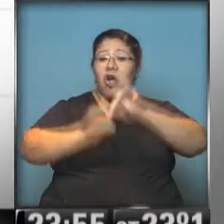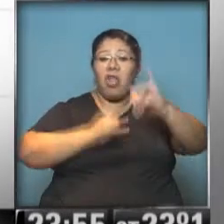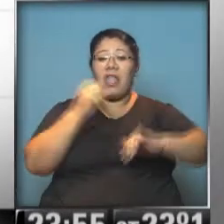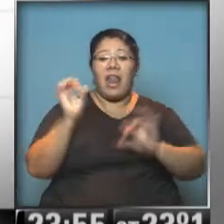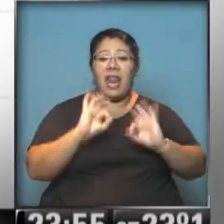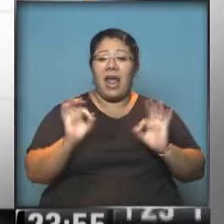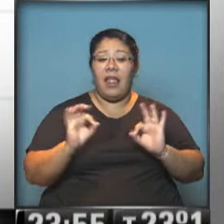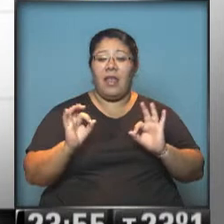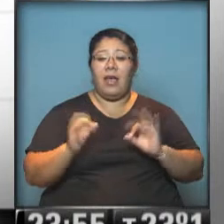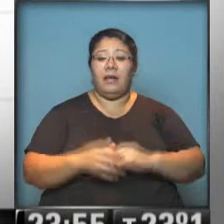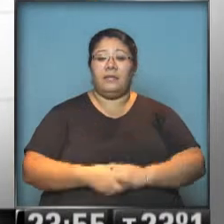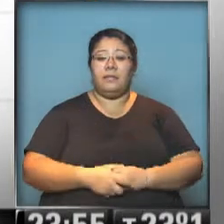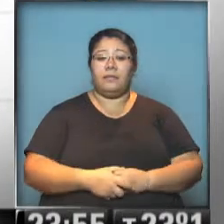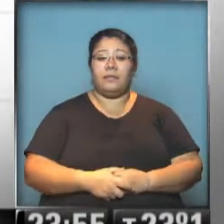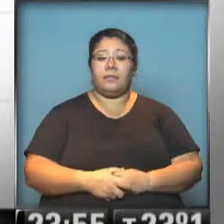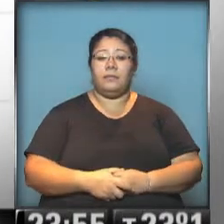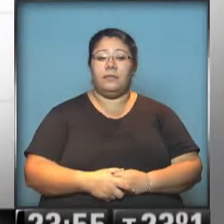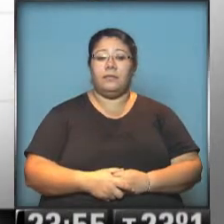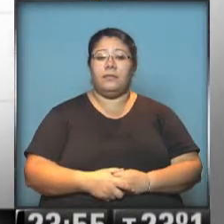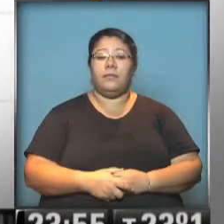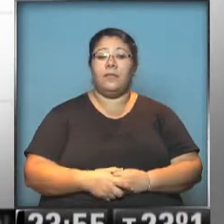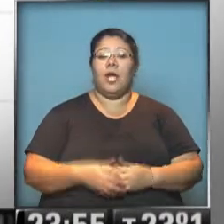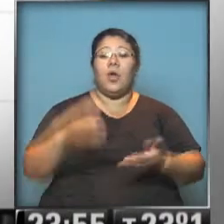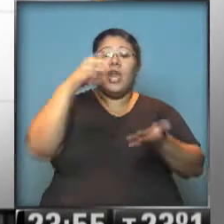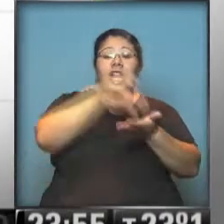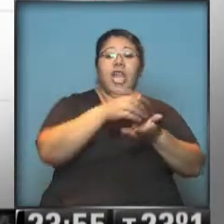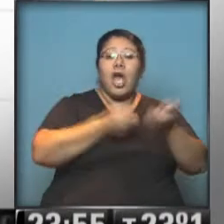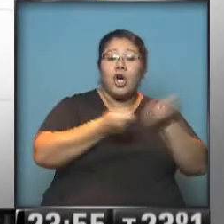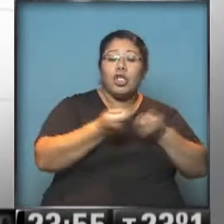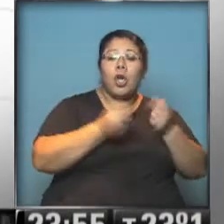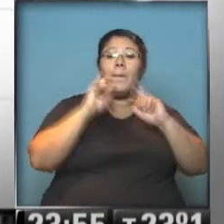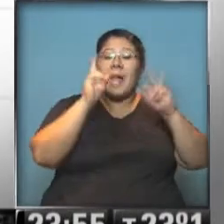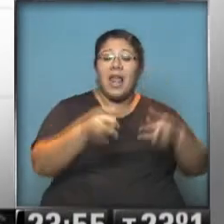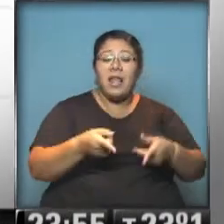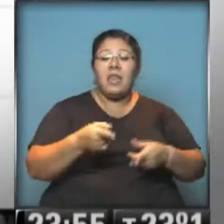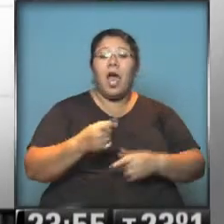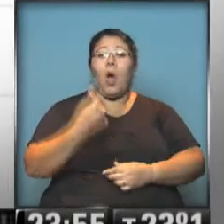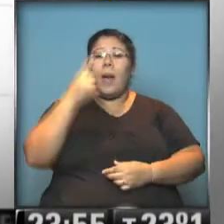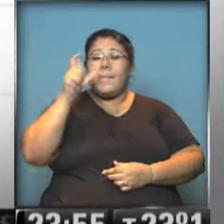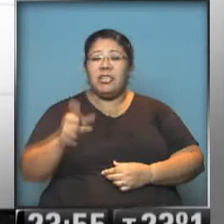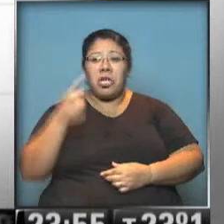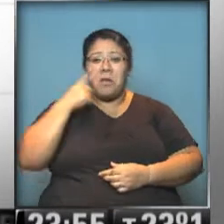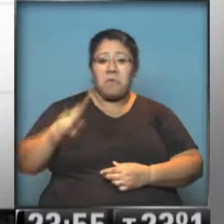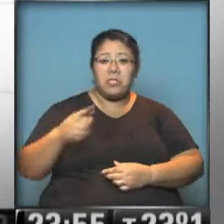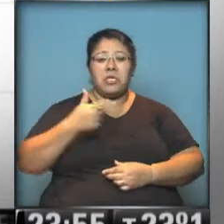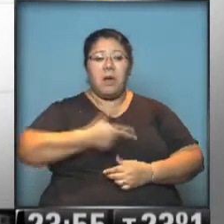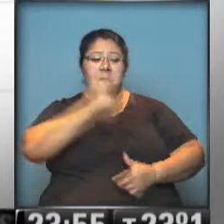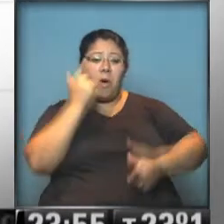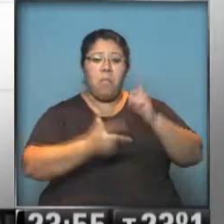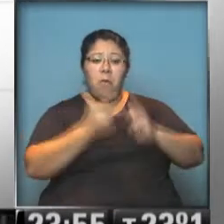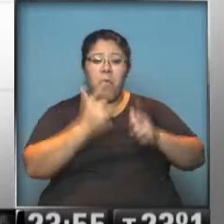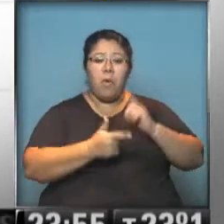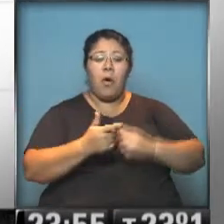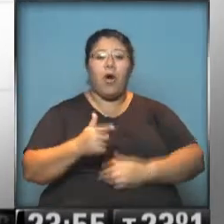Luna, que se produjo en una panadería de Palmira cuando un desconocido lo mató de 7 balazos. Quintero, de 57 años y 30